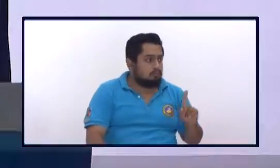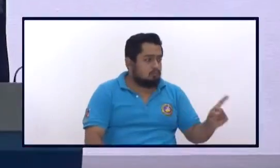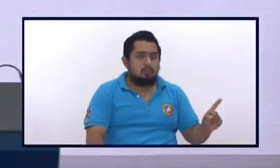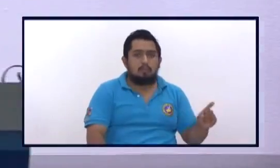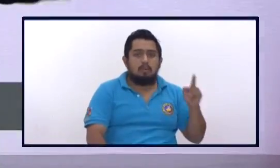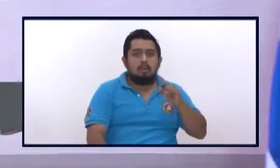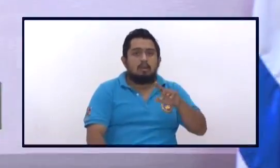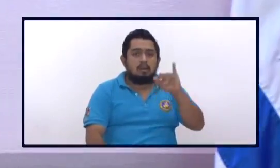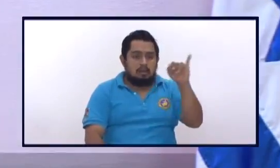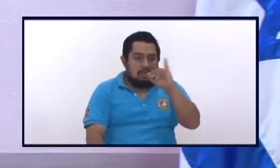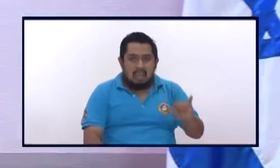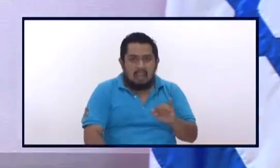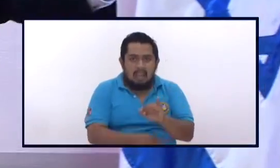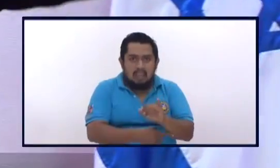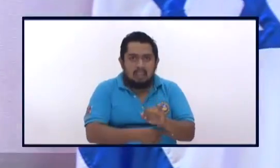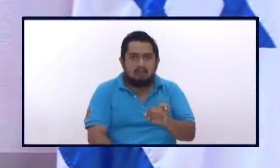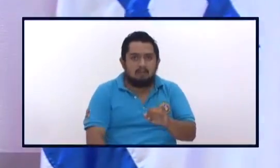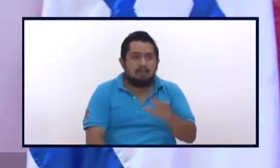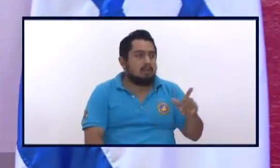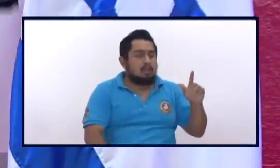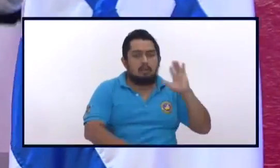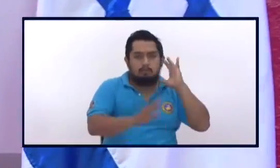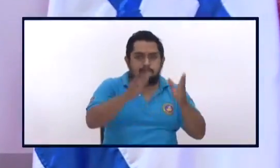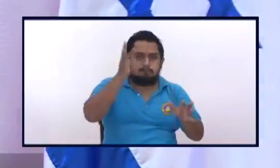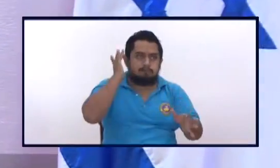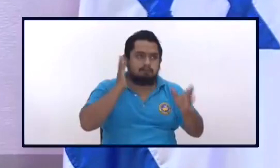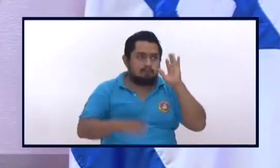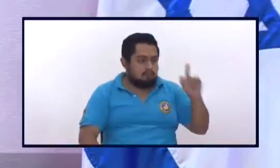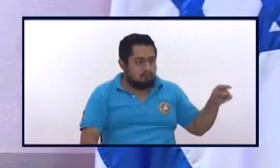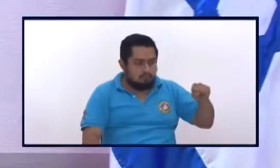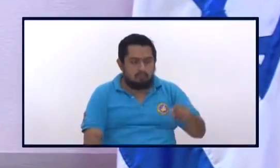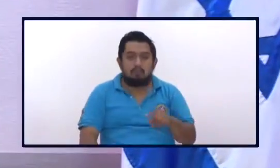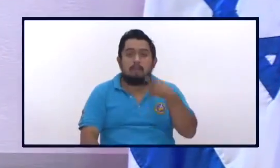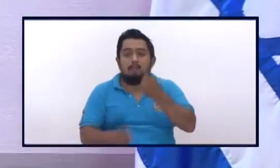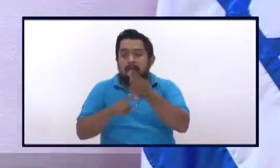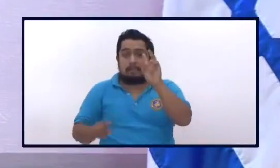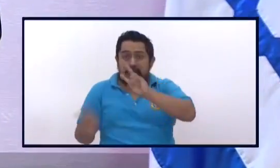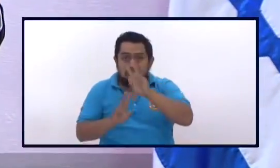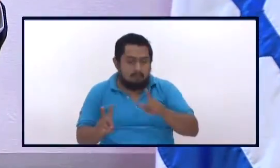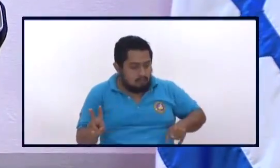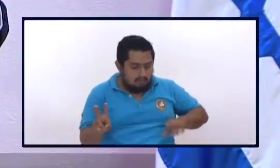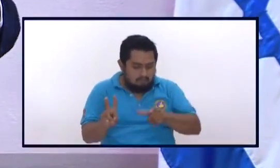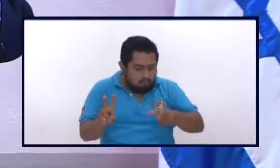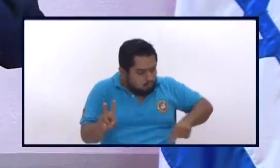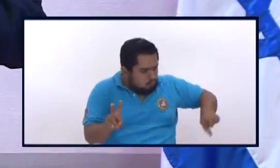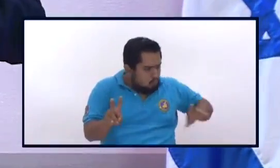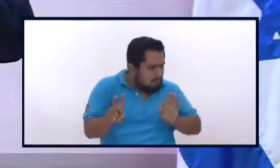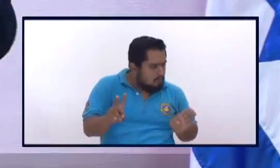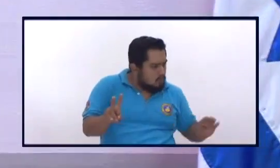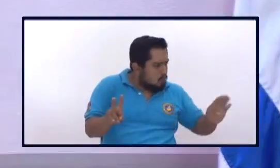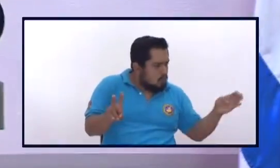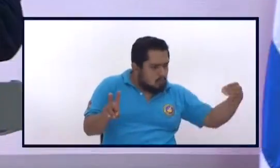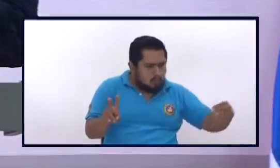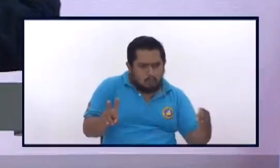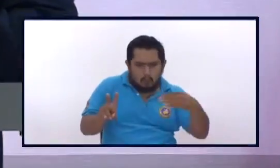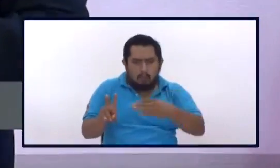salco y salco lourdes lo hurdes san salvador y al sol estaba bastante